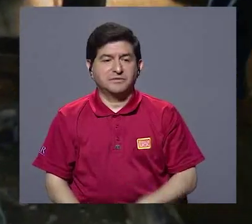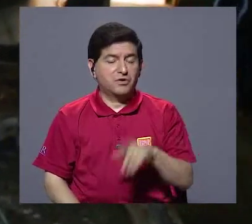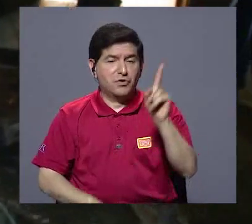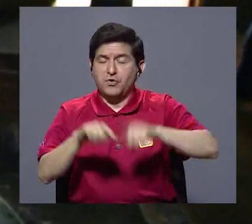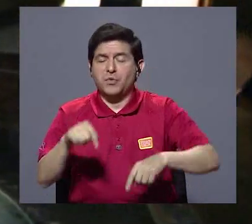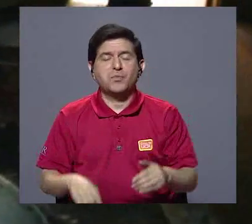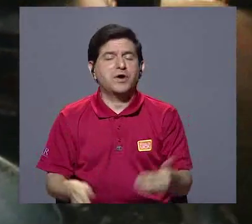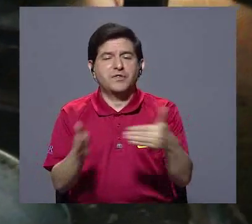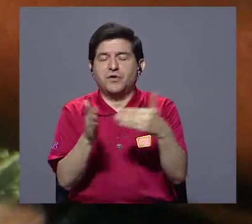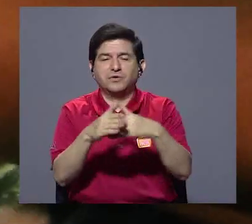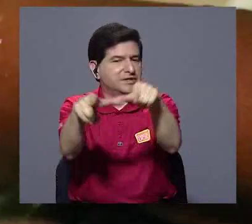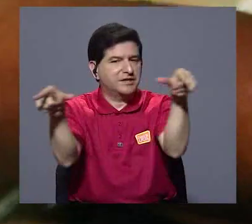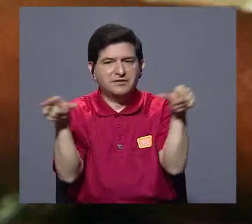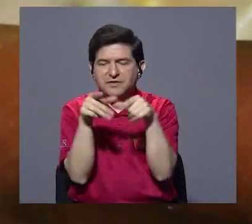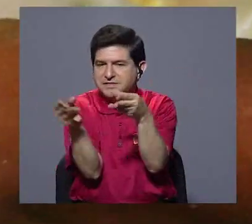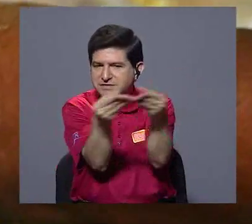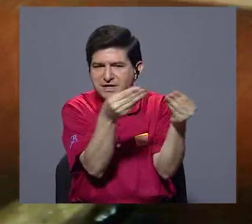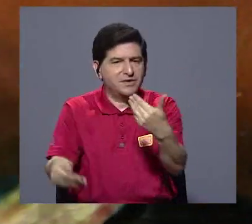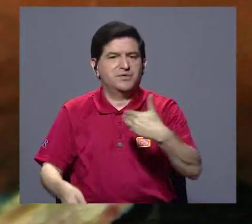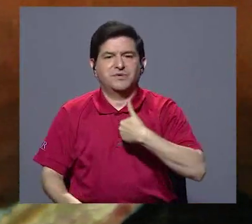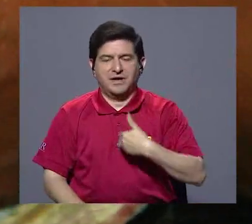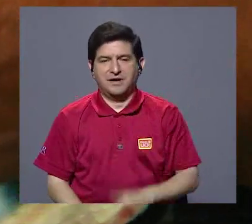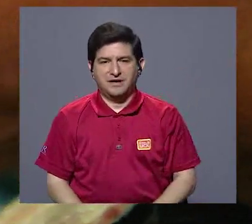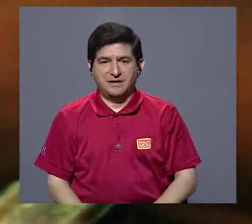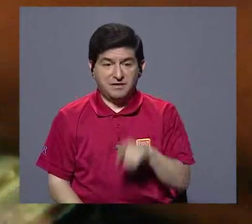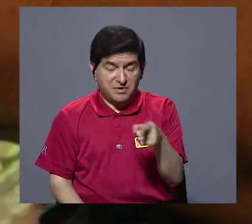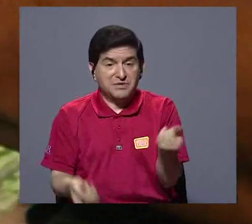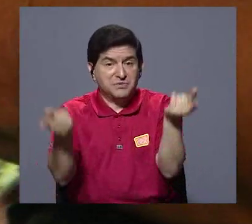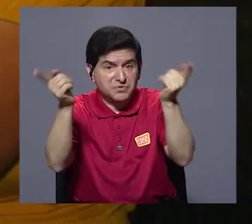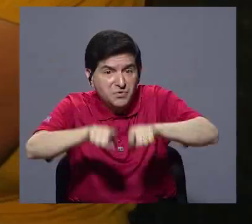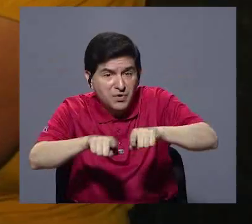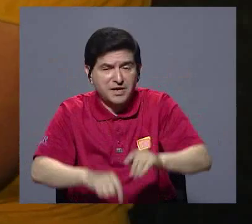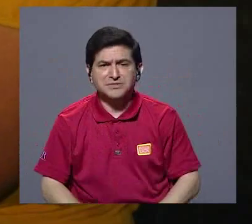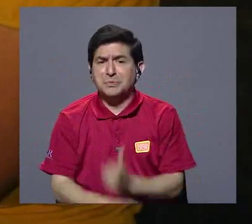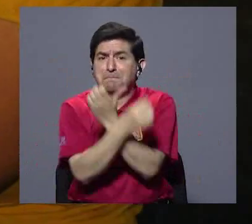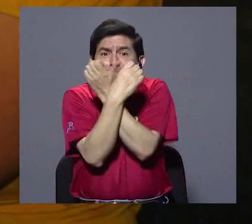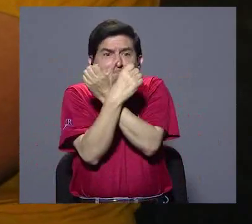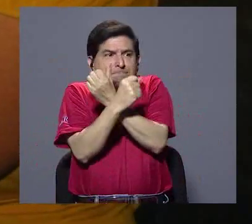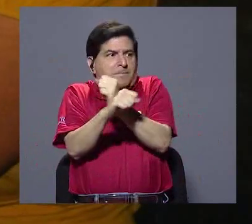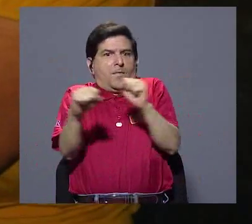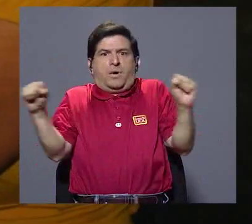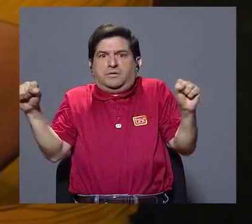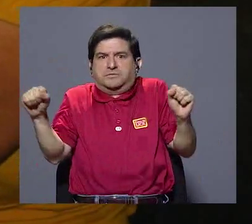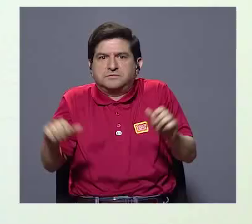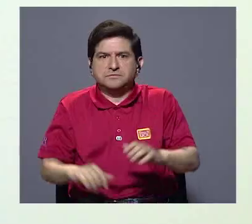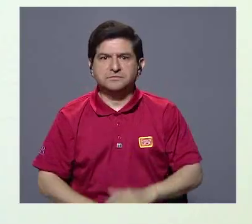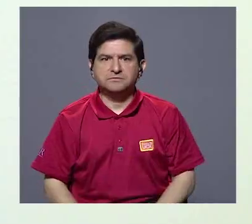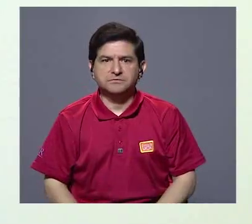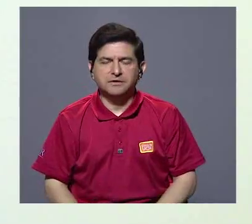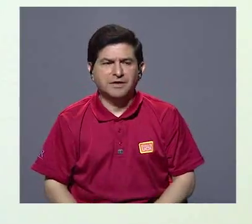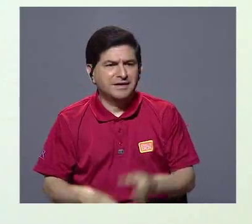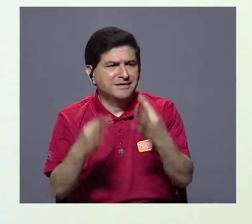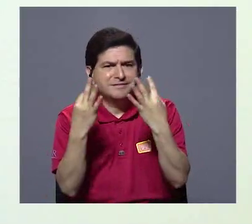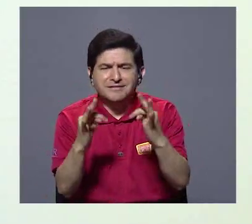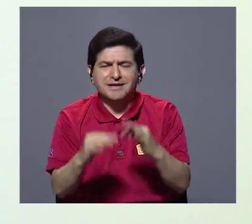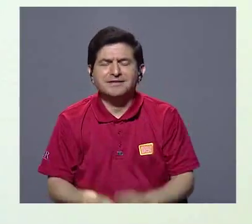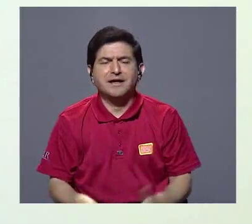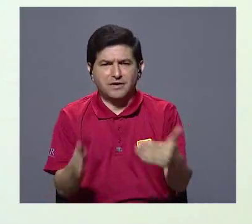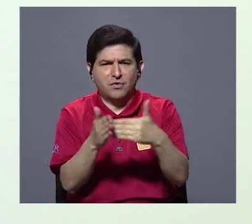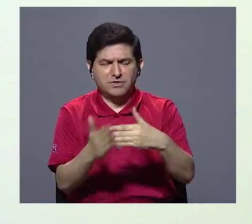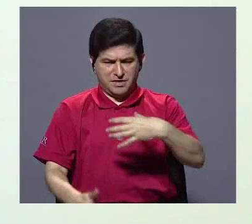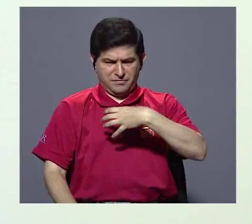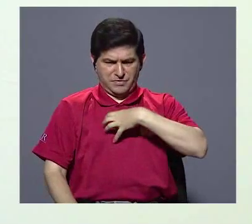no va a poder recuperar su territorio. Al no recuperar su territorio te va a ser imposible, digamos, poder entonces